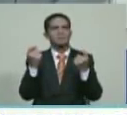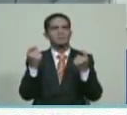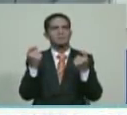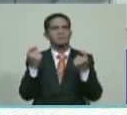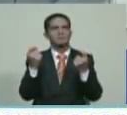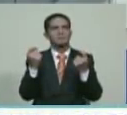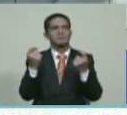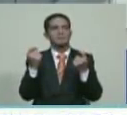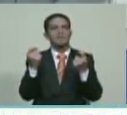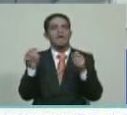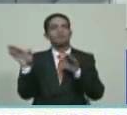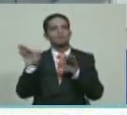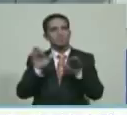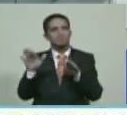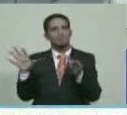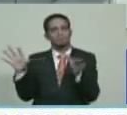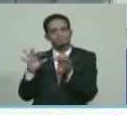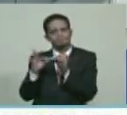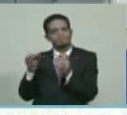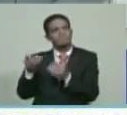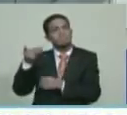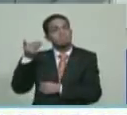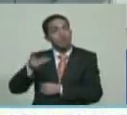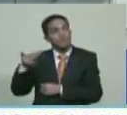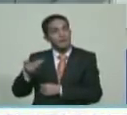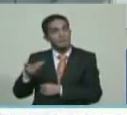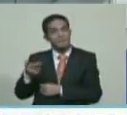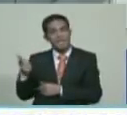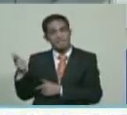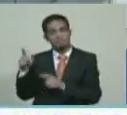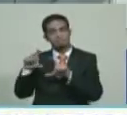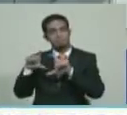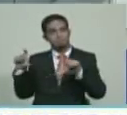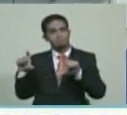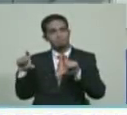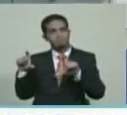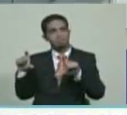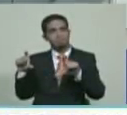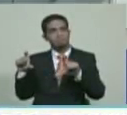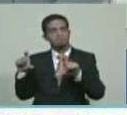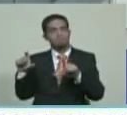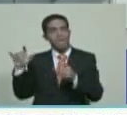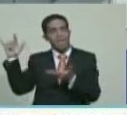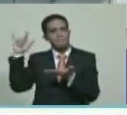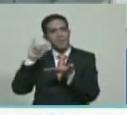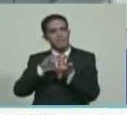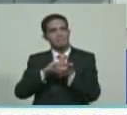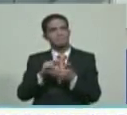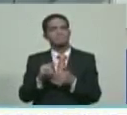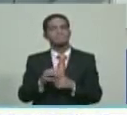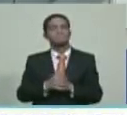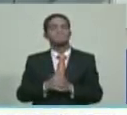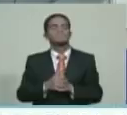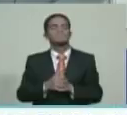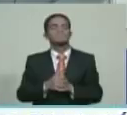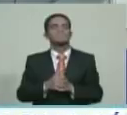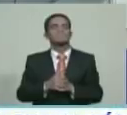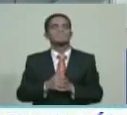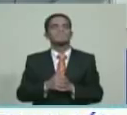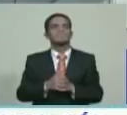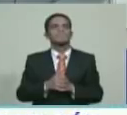turismo con esta importantísima empresa turística air europa